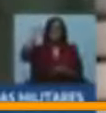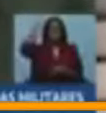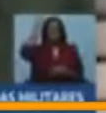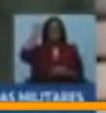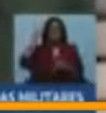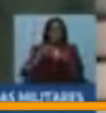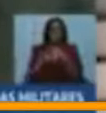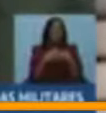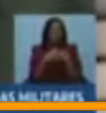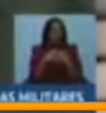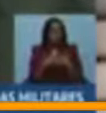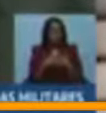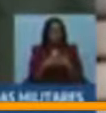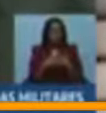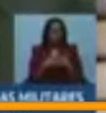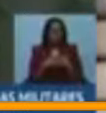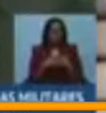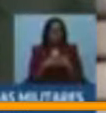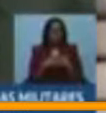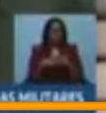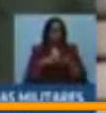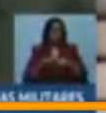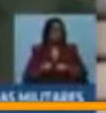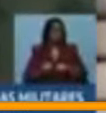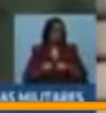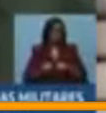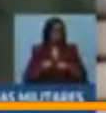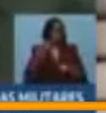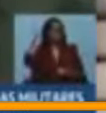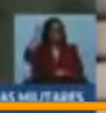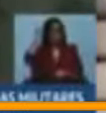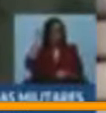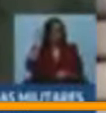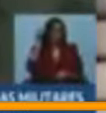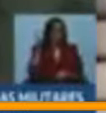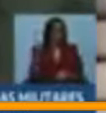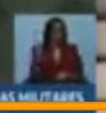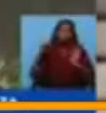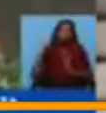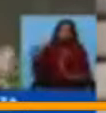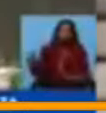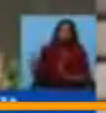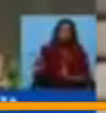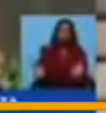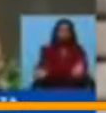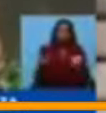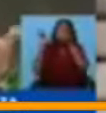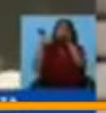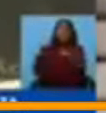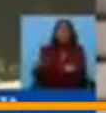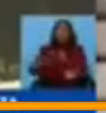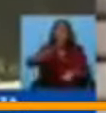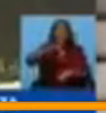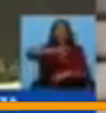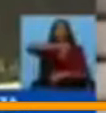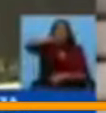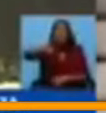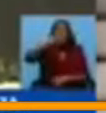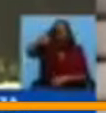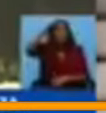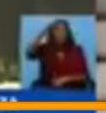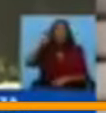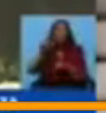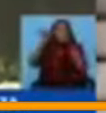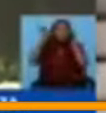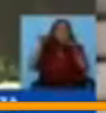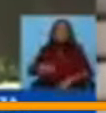a quedarse a sangre y fuego un régimen que ya no lo quiere nadie, ni adentro ni afuera del país. Sin que